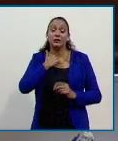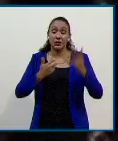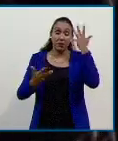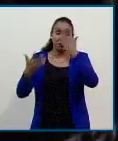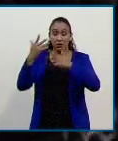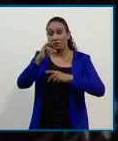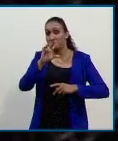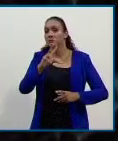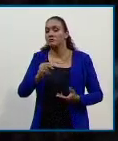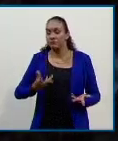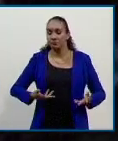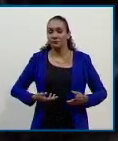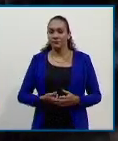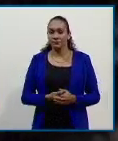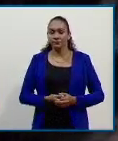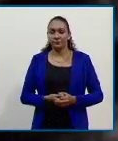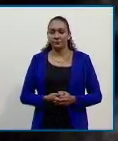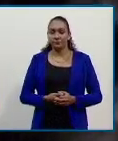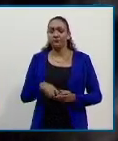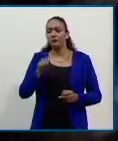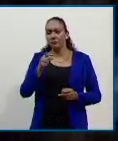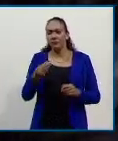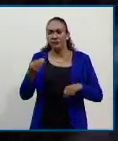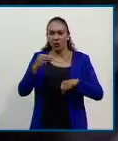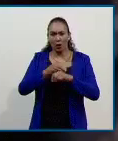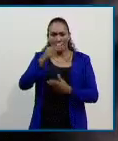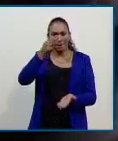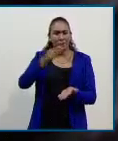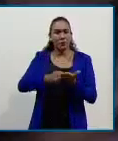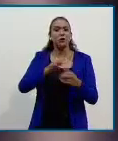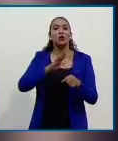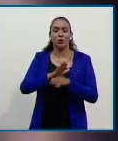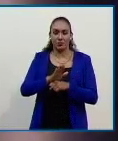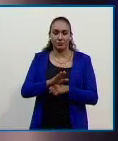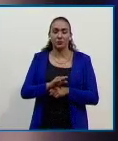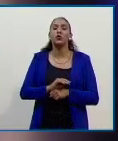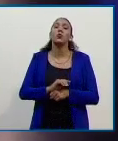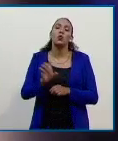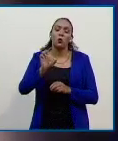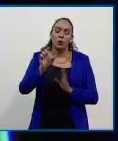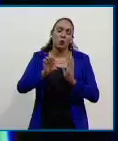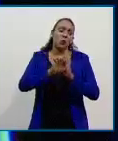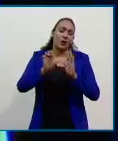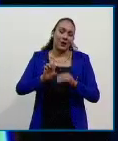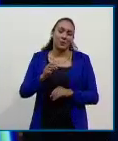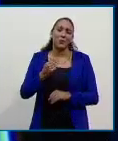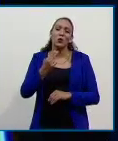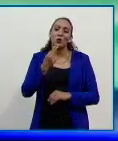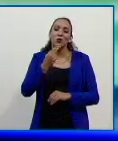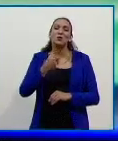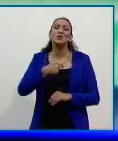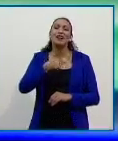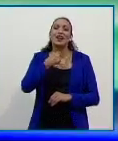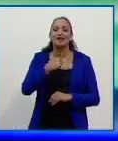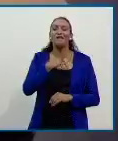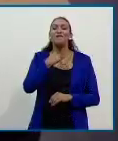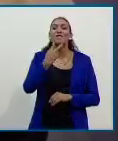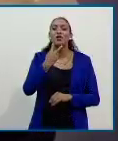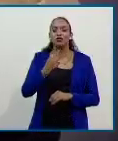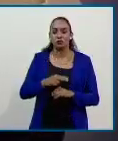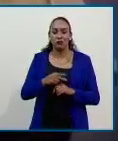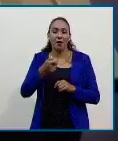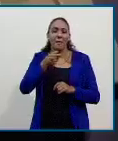conductor. Invalidó el precepto que fijaba una multa al artista que simulara la voz mediante aparatos electrónicos o cintas grabadas